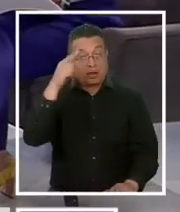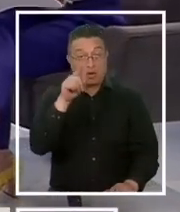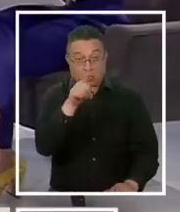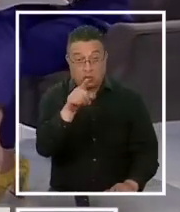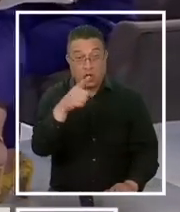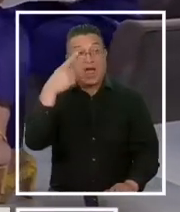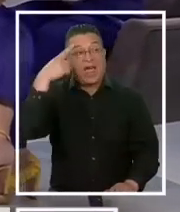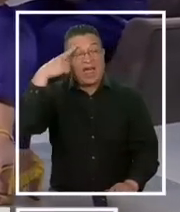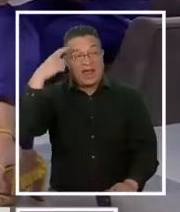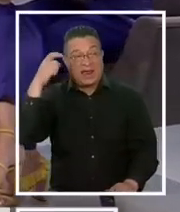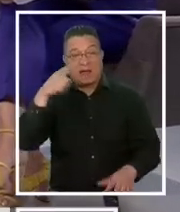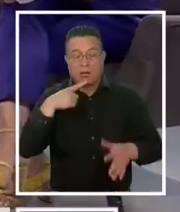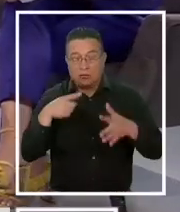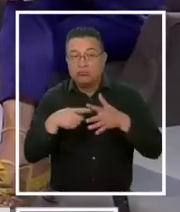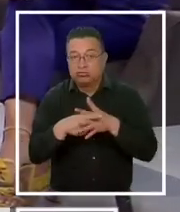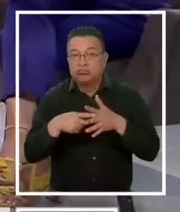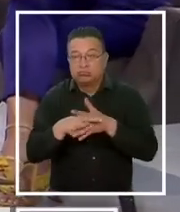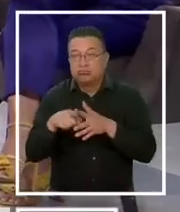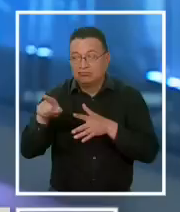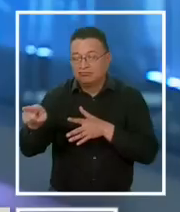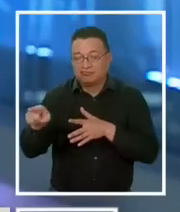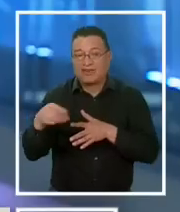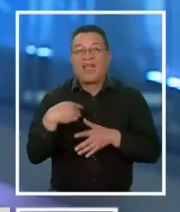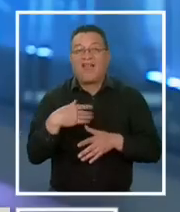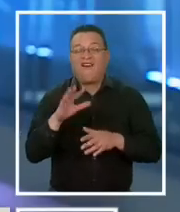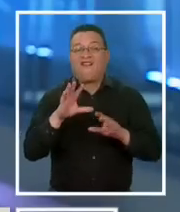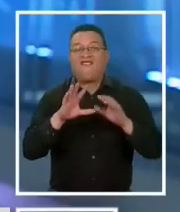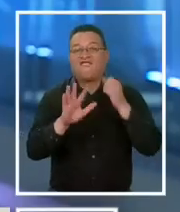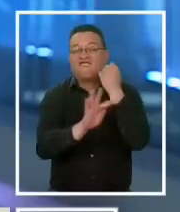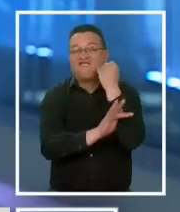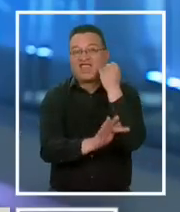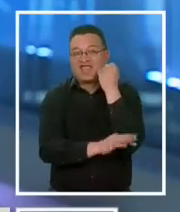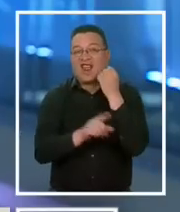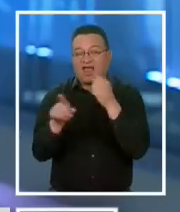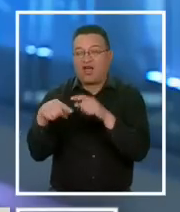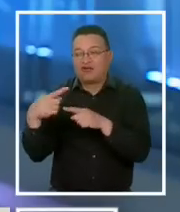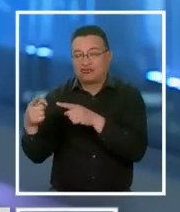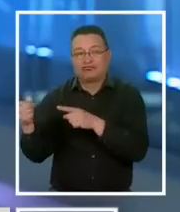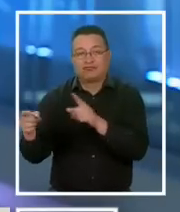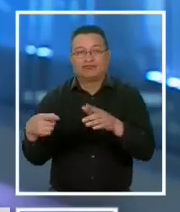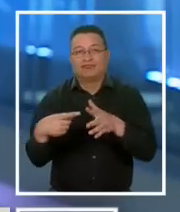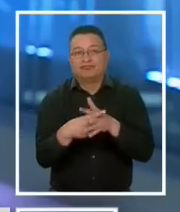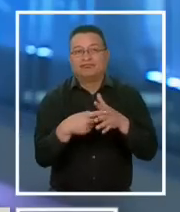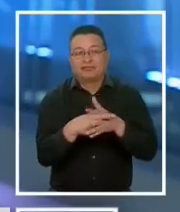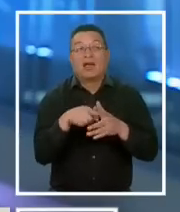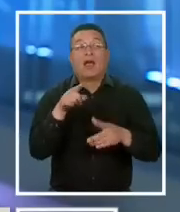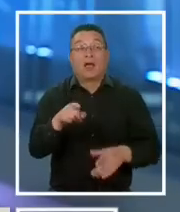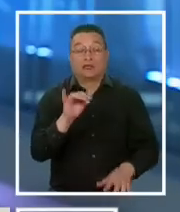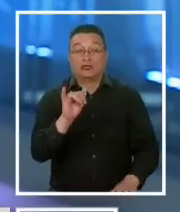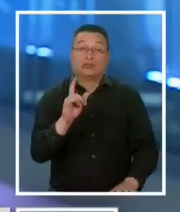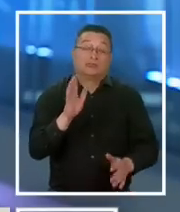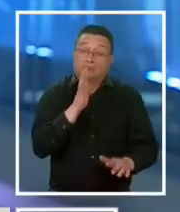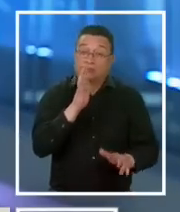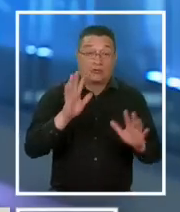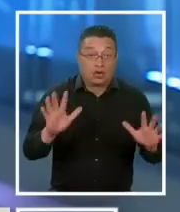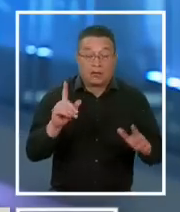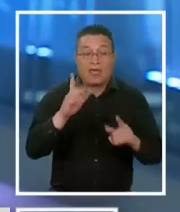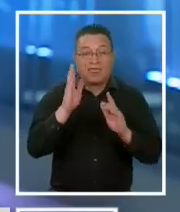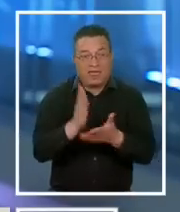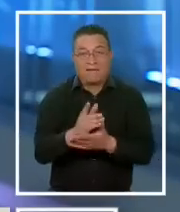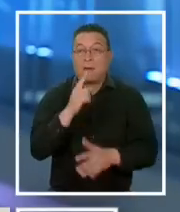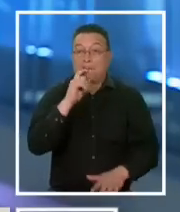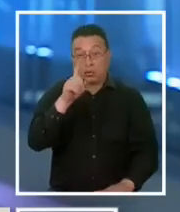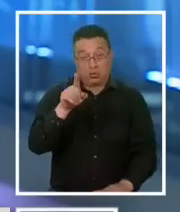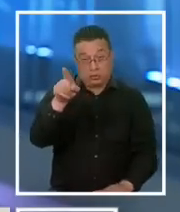usted cree que fue filtrado desde la fiscalía no tengo una opinión en particular en ese sentido eso se debería presentar se debería preguntar